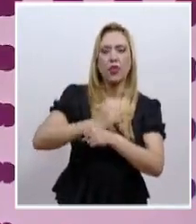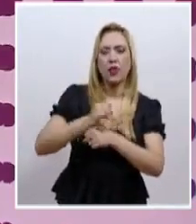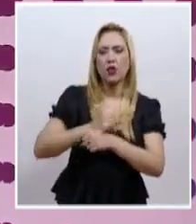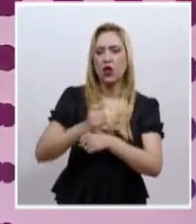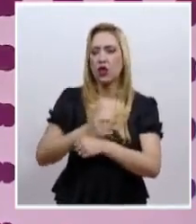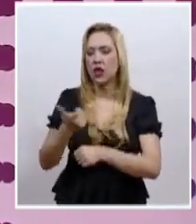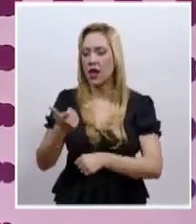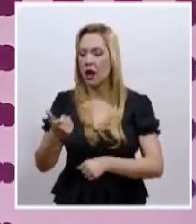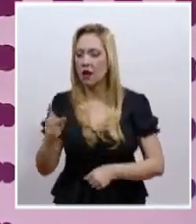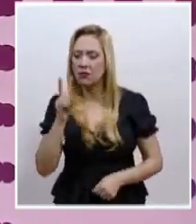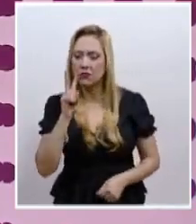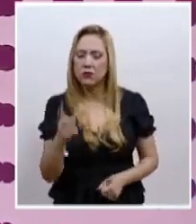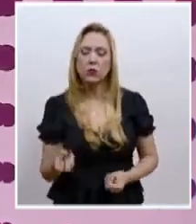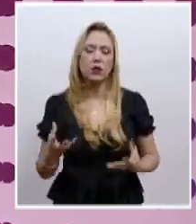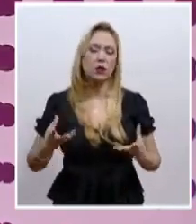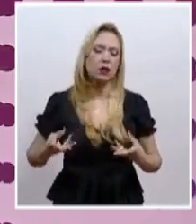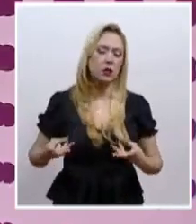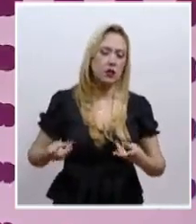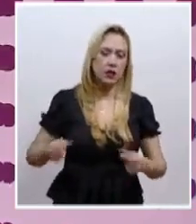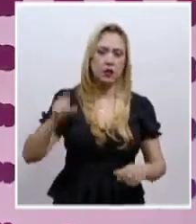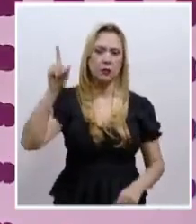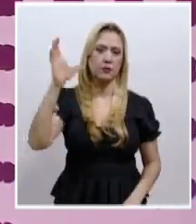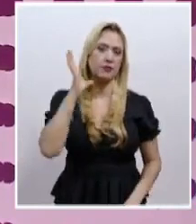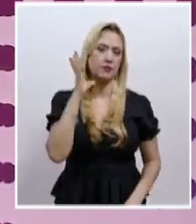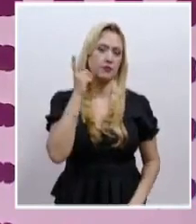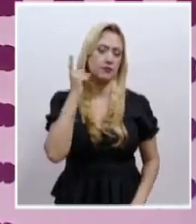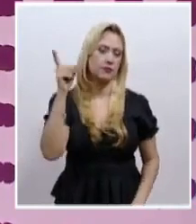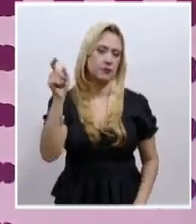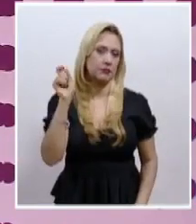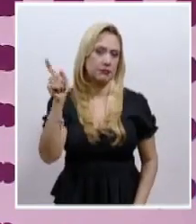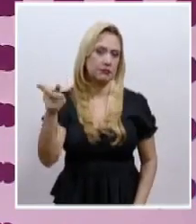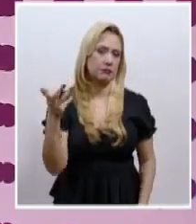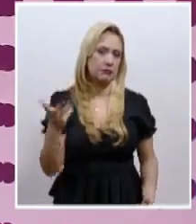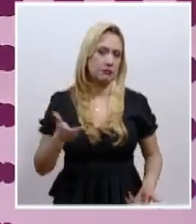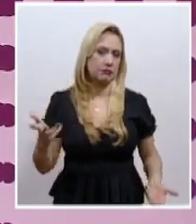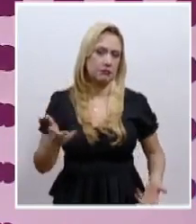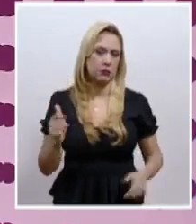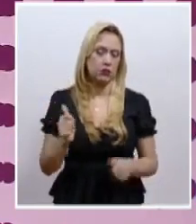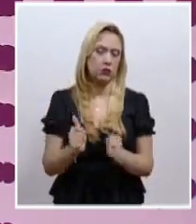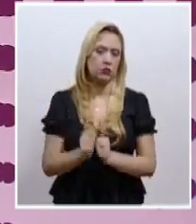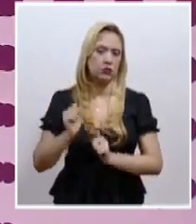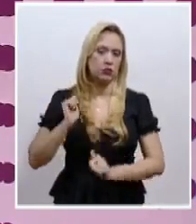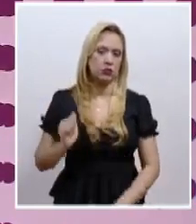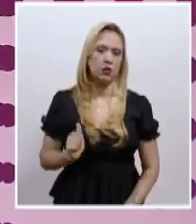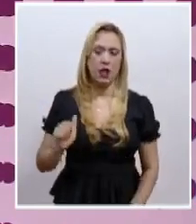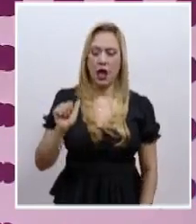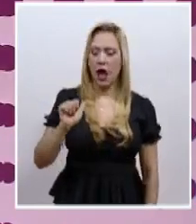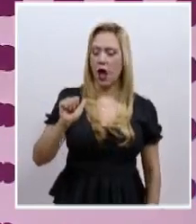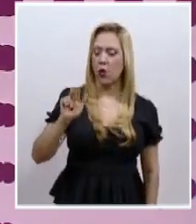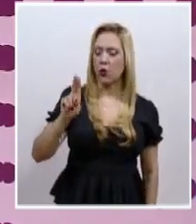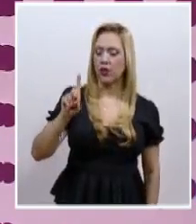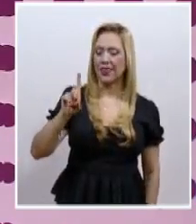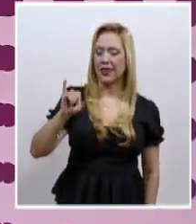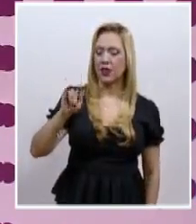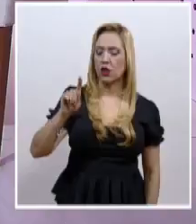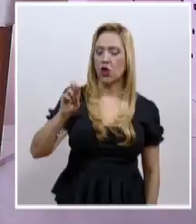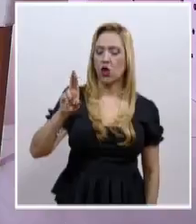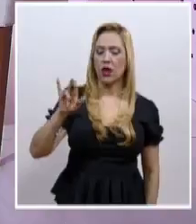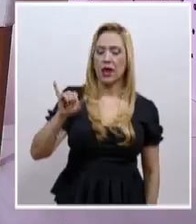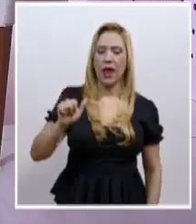el propio Congreso, lo hacen la Cámara de Diputados en específico a través de un órgano que conocemos como la Auditoría Superior de la